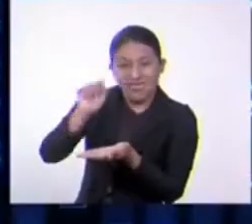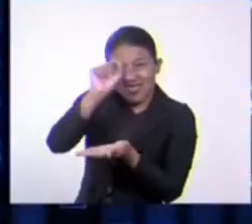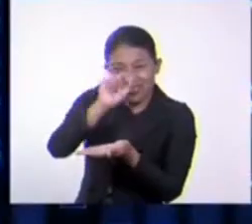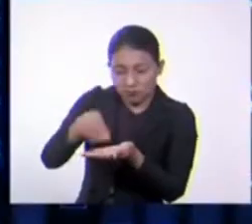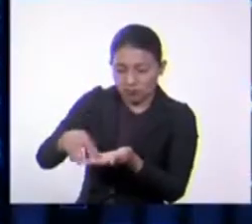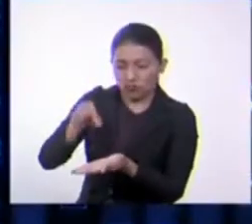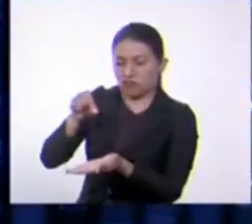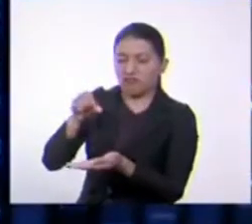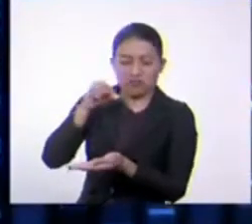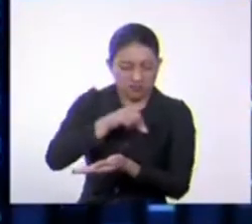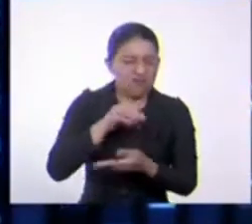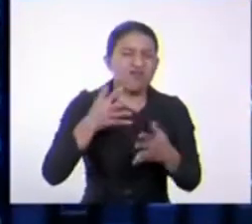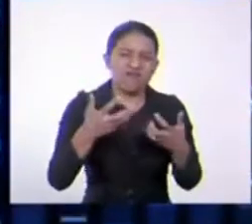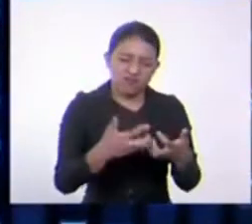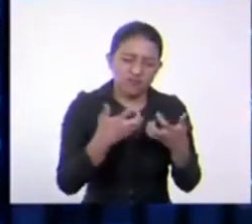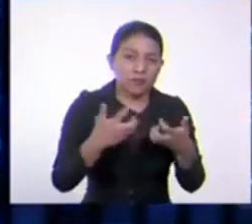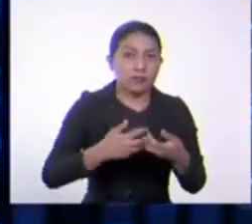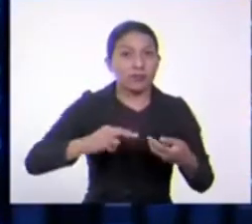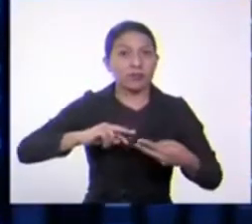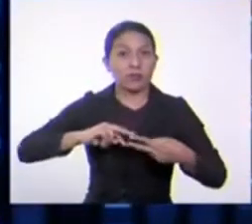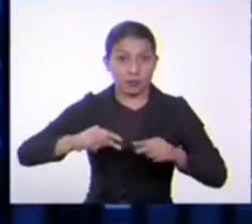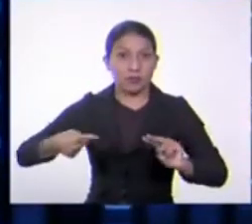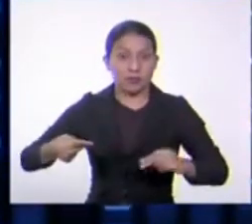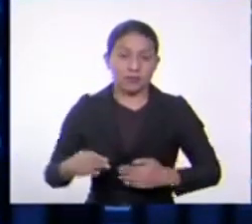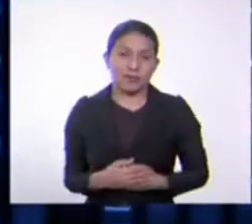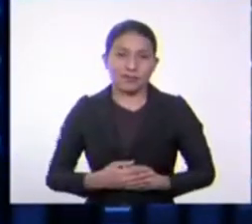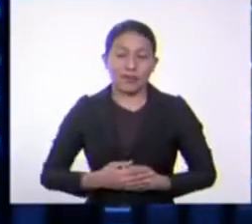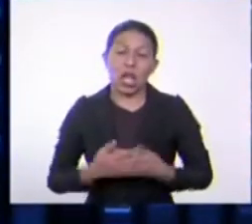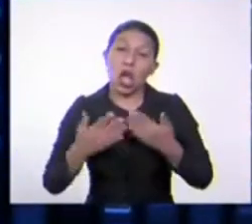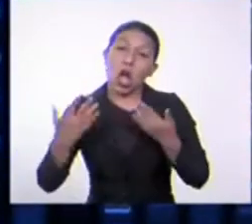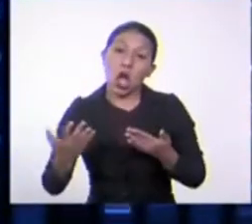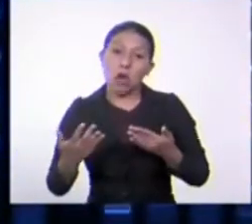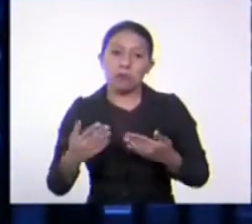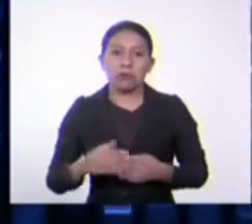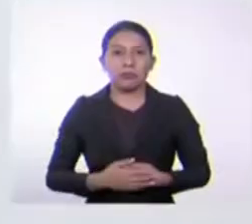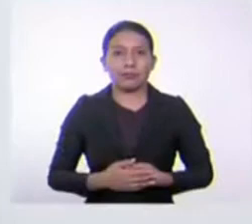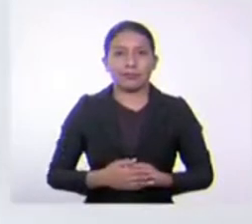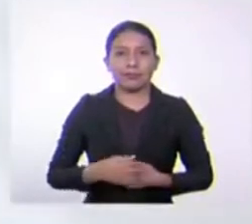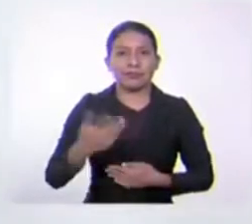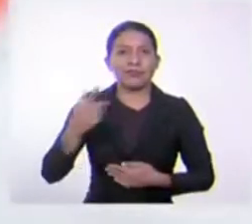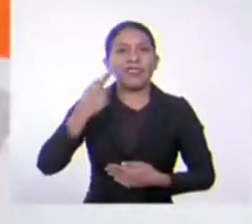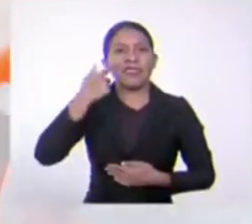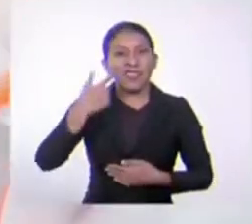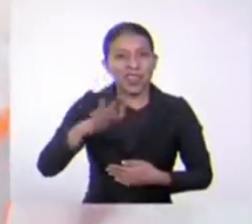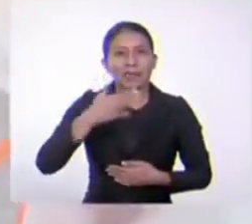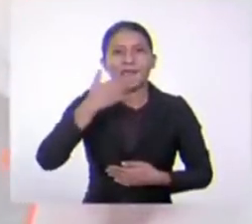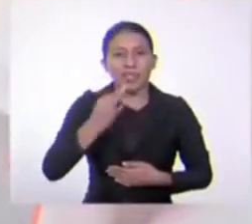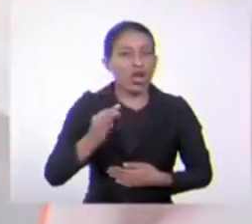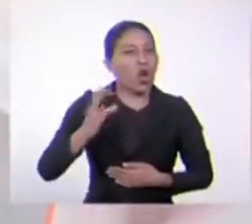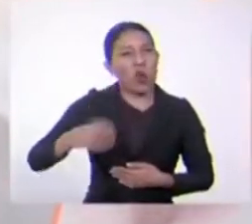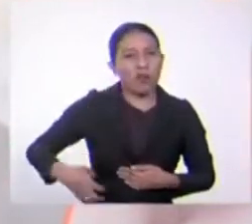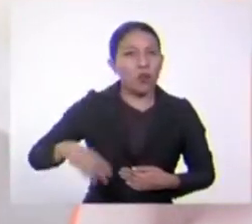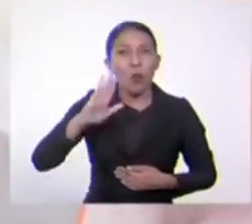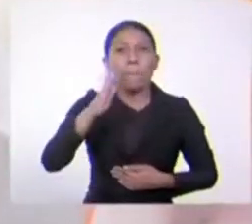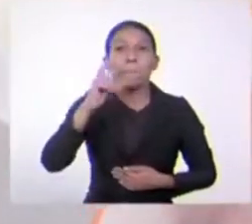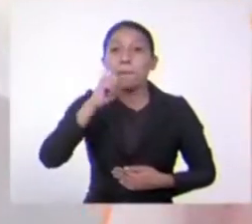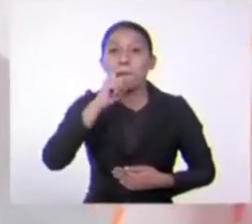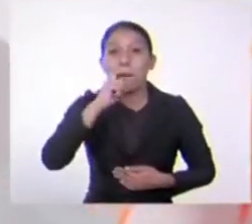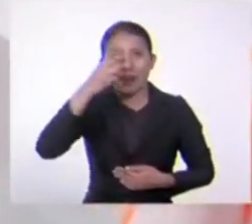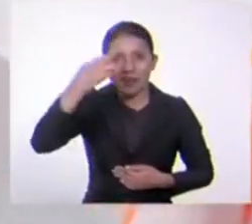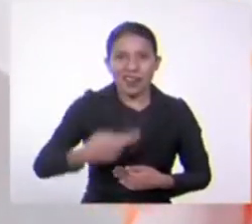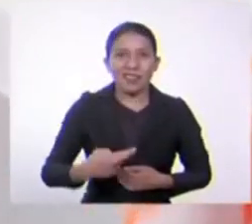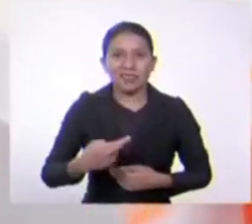ADN. Entre otras cosas, sirven para hacer los test de paternidad. Si este no fuera el caso, bacterias